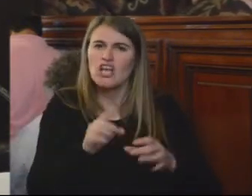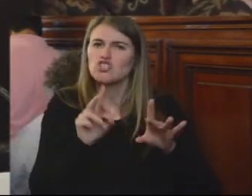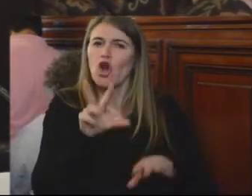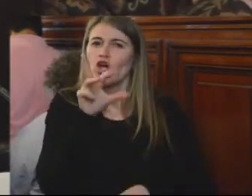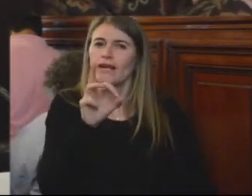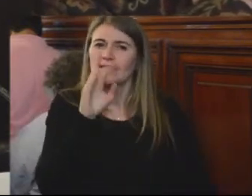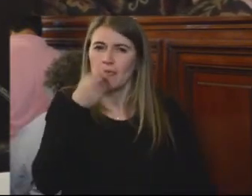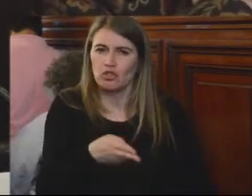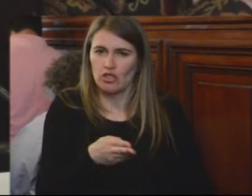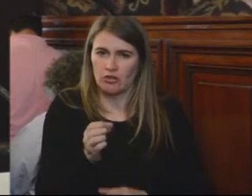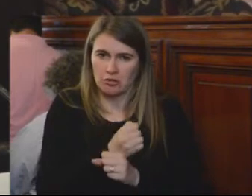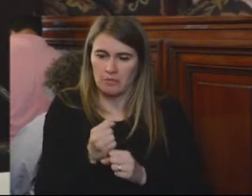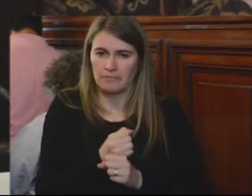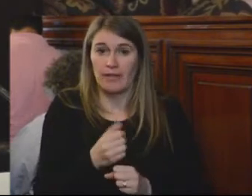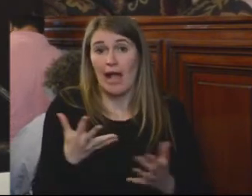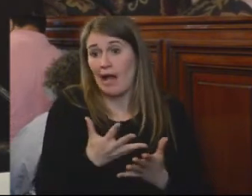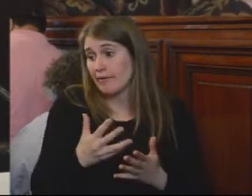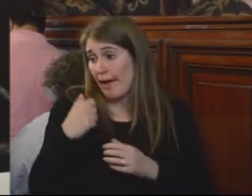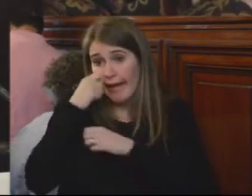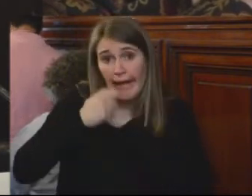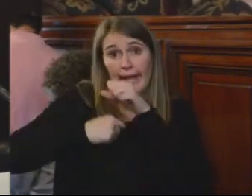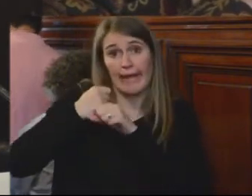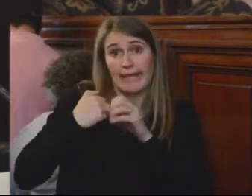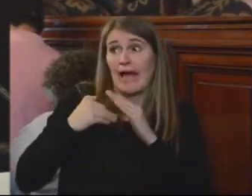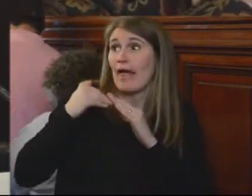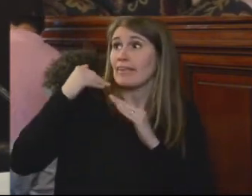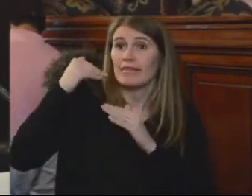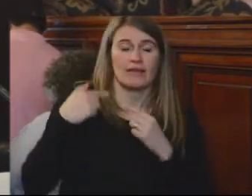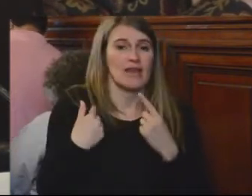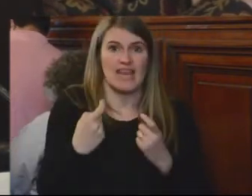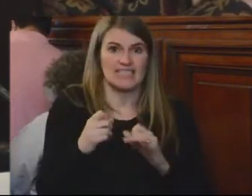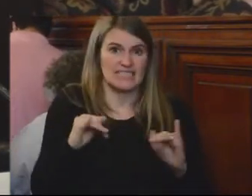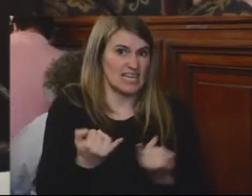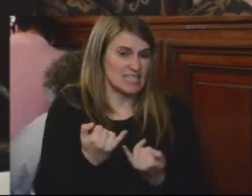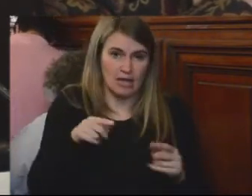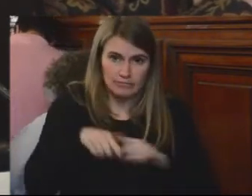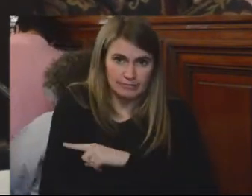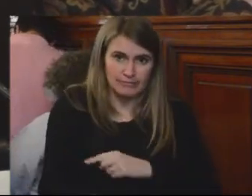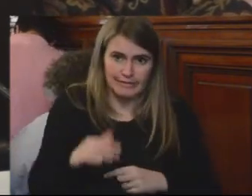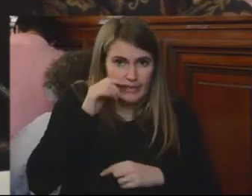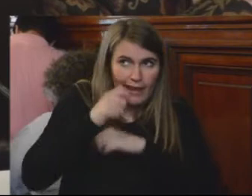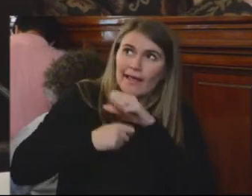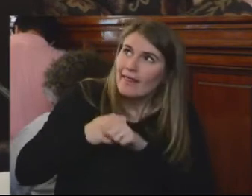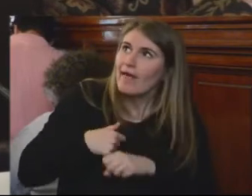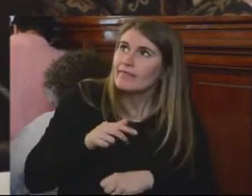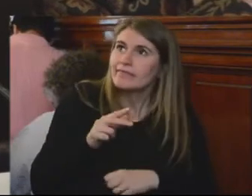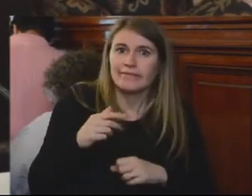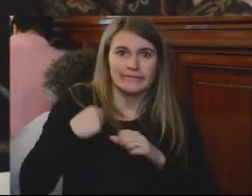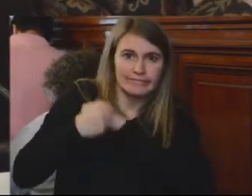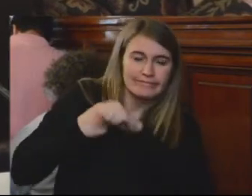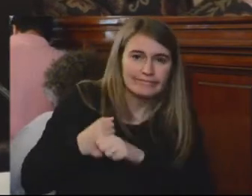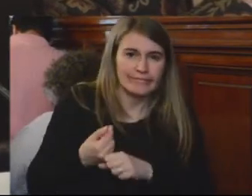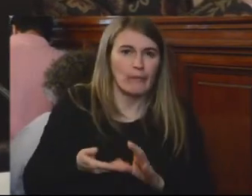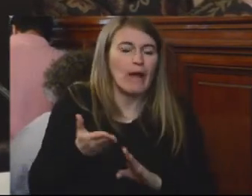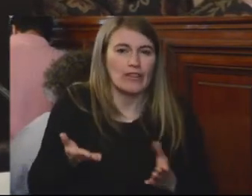la avanzada edad de los imputados y de las víctimas hace necesaria una mayor celeridad a junio de 2017 de hecho